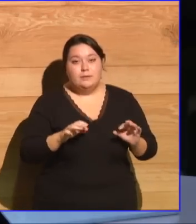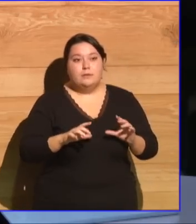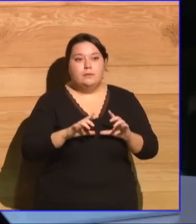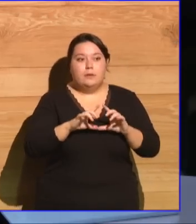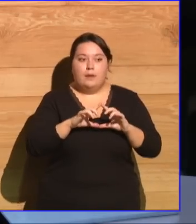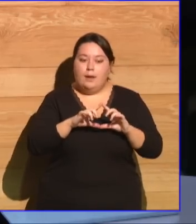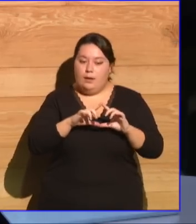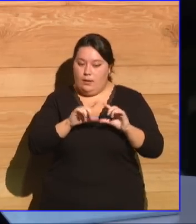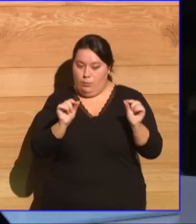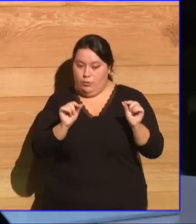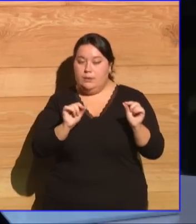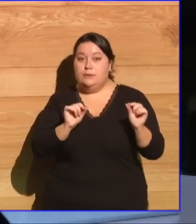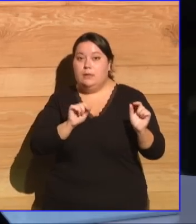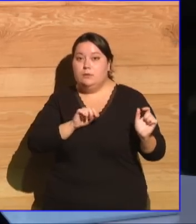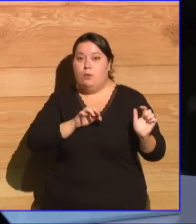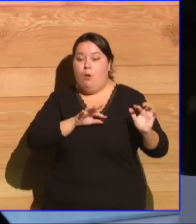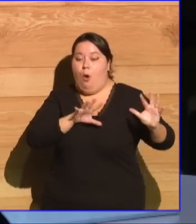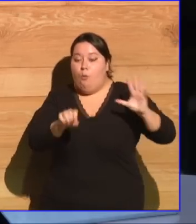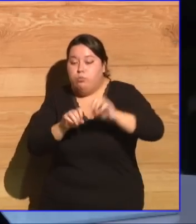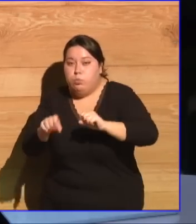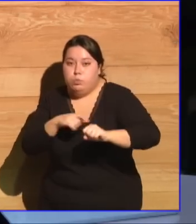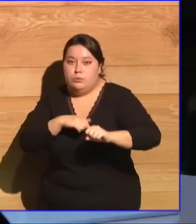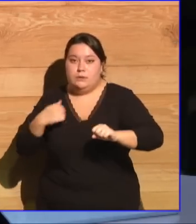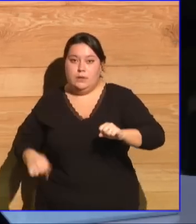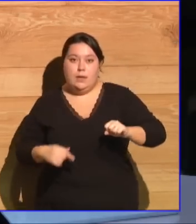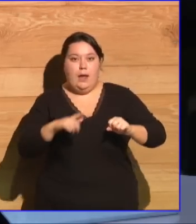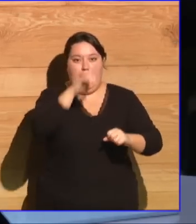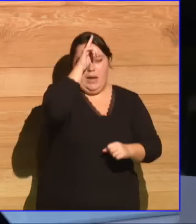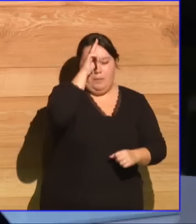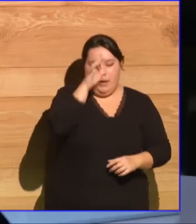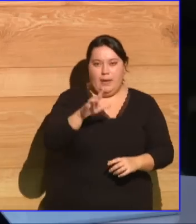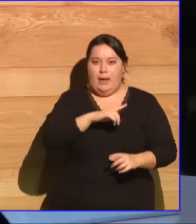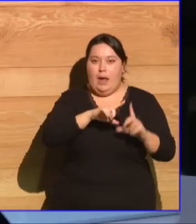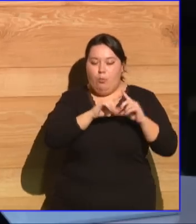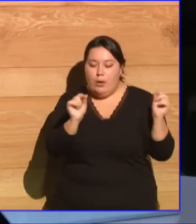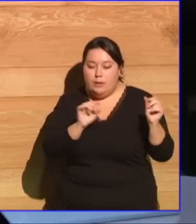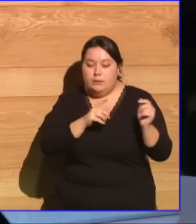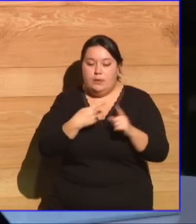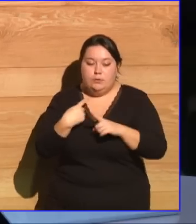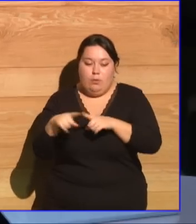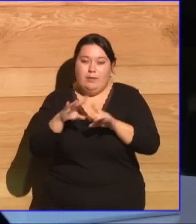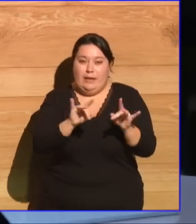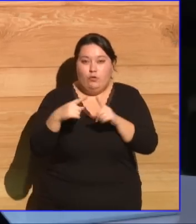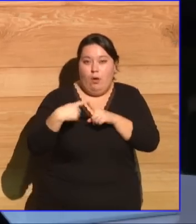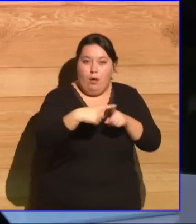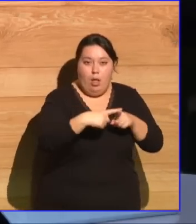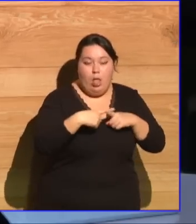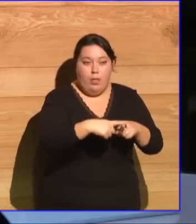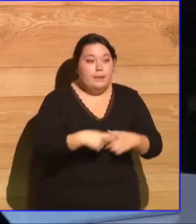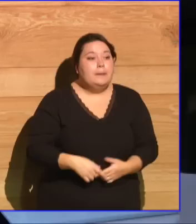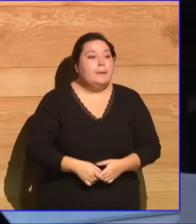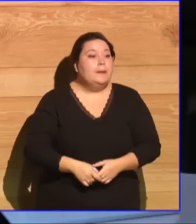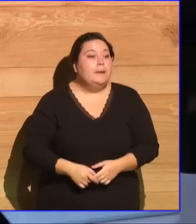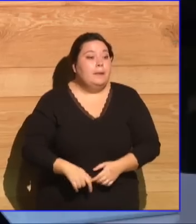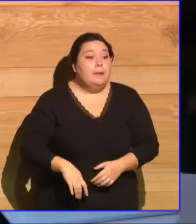invadan China, y bueno, y medio mundo se reparten entre los alemanes y los japoneses sus invasiones. Y en fin,